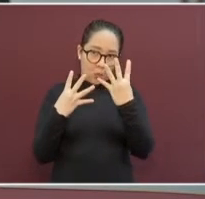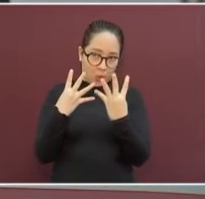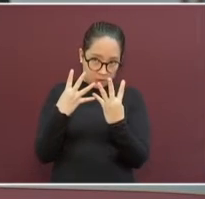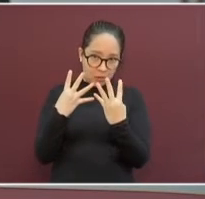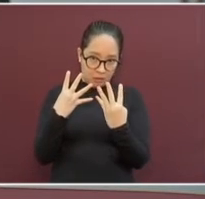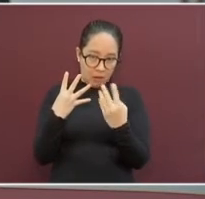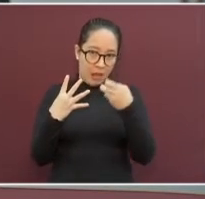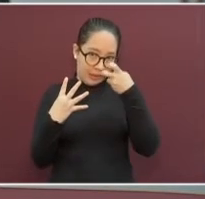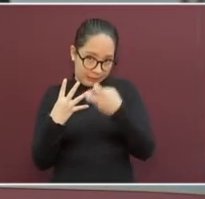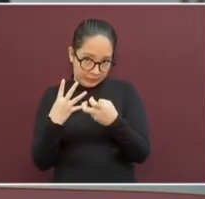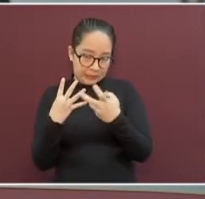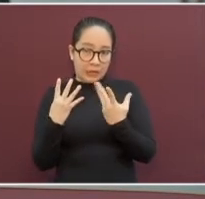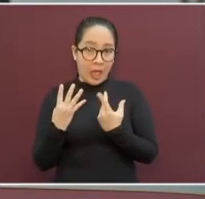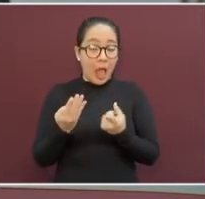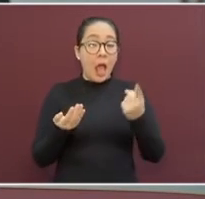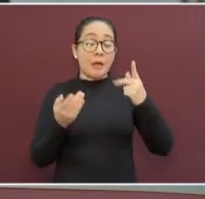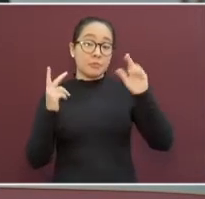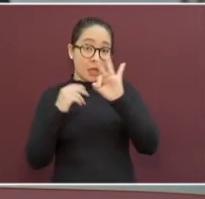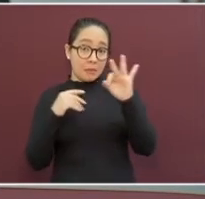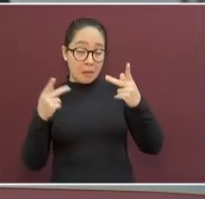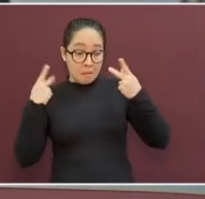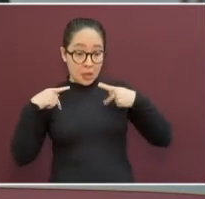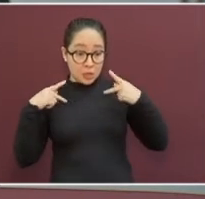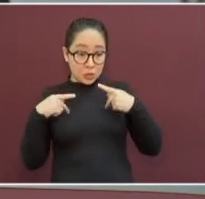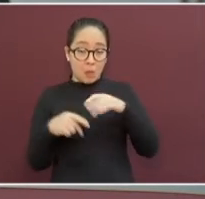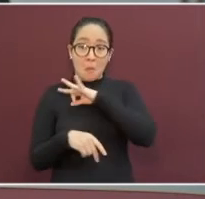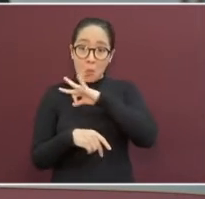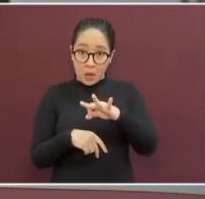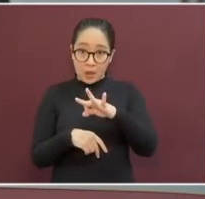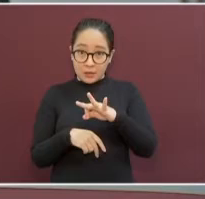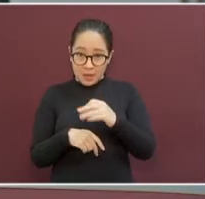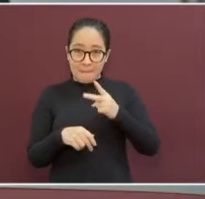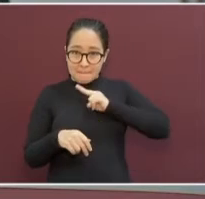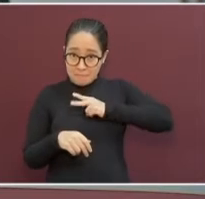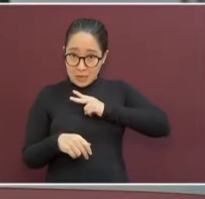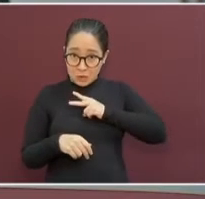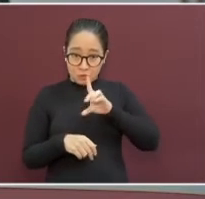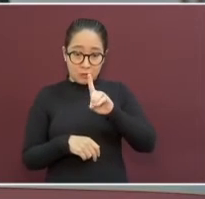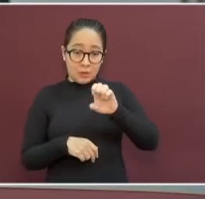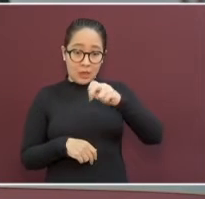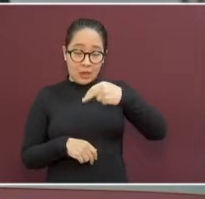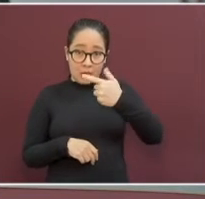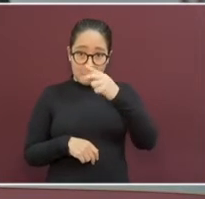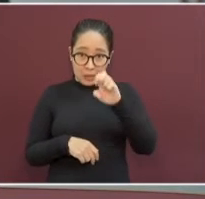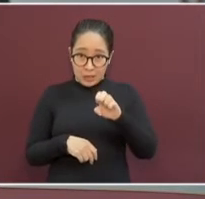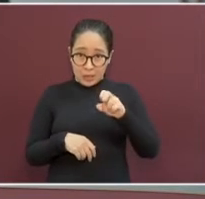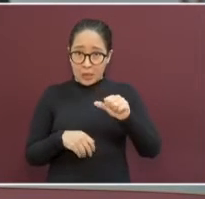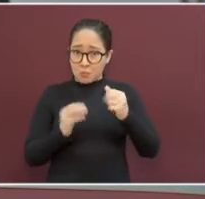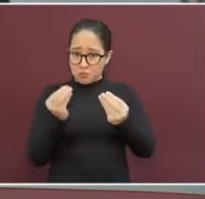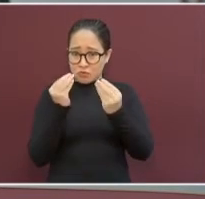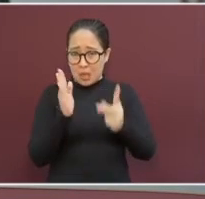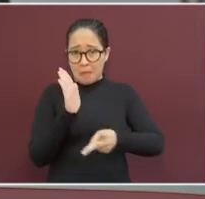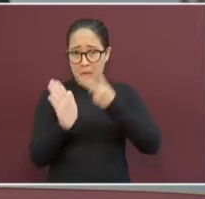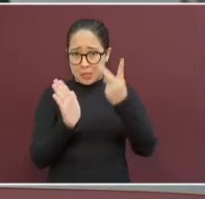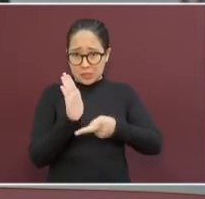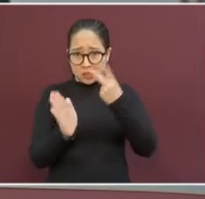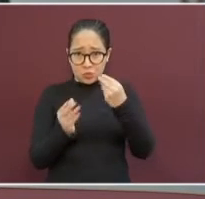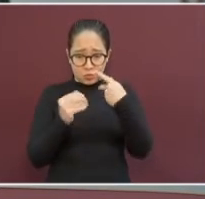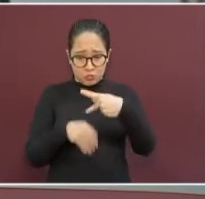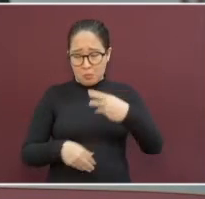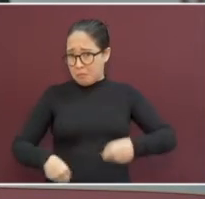motivo por el cual una persona puede infectarse con dichos virus múltiples veces durante su vida